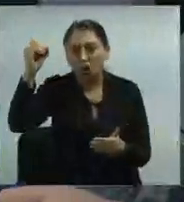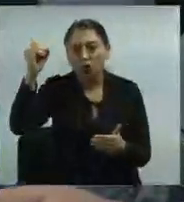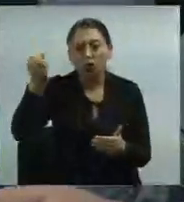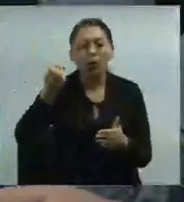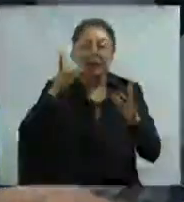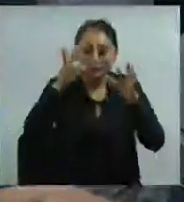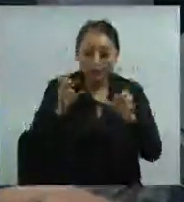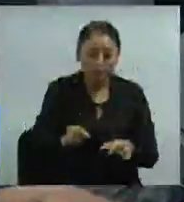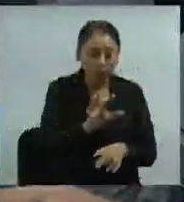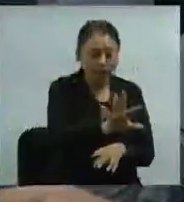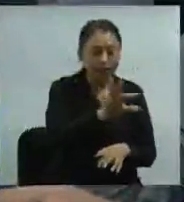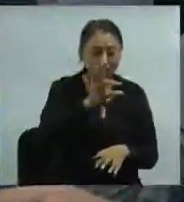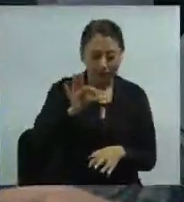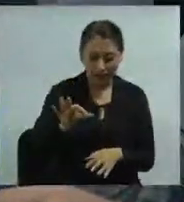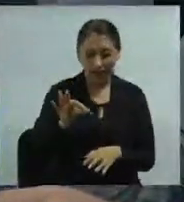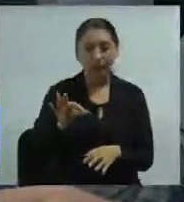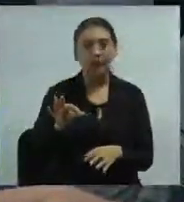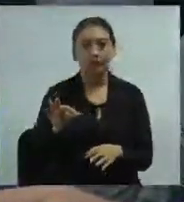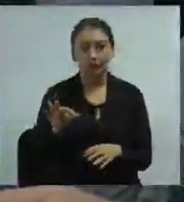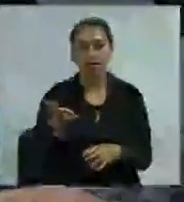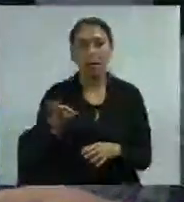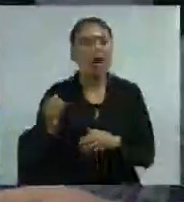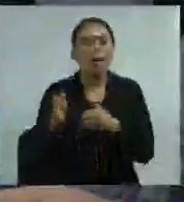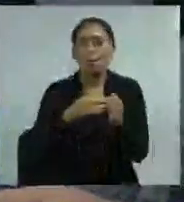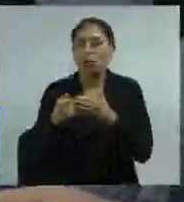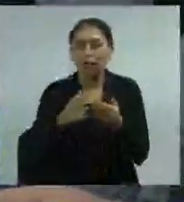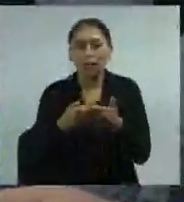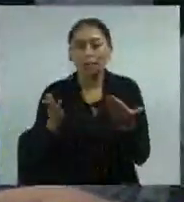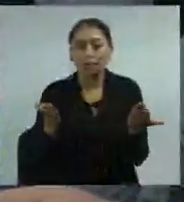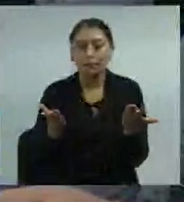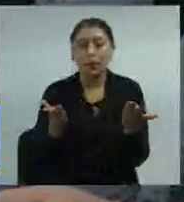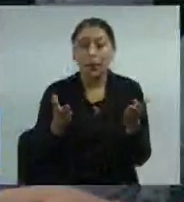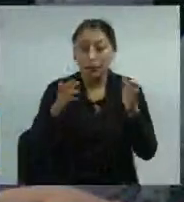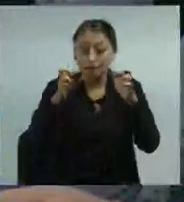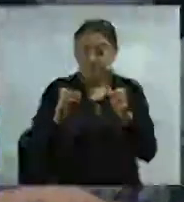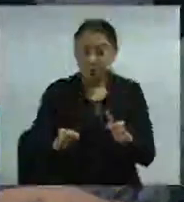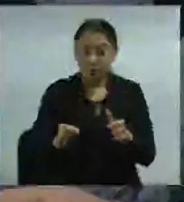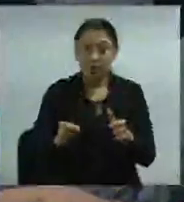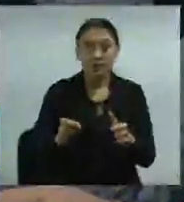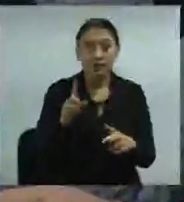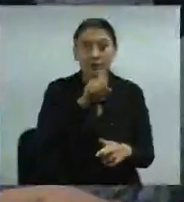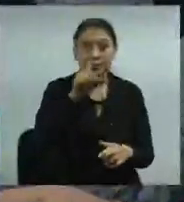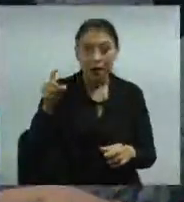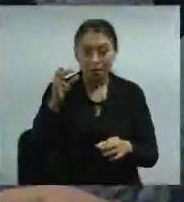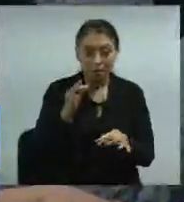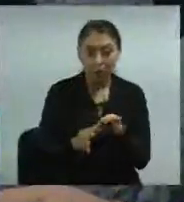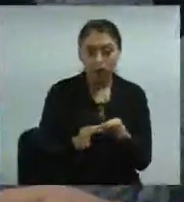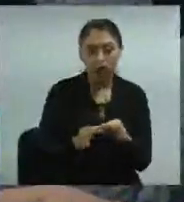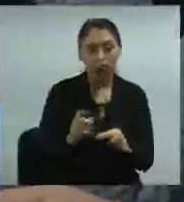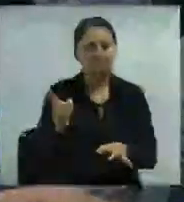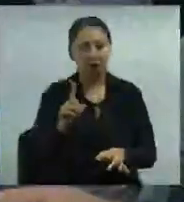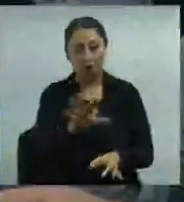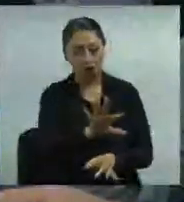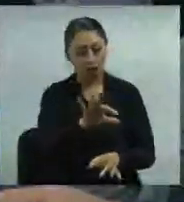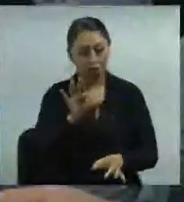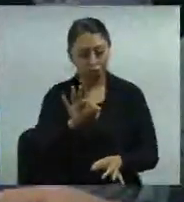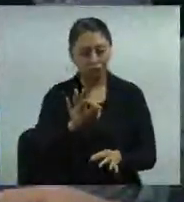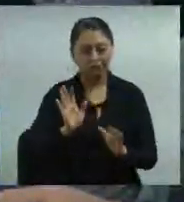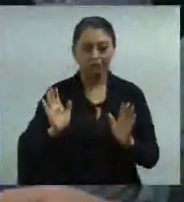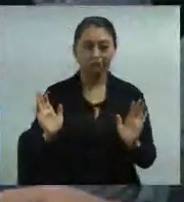elegir. Han habido postulantes que tienen 100 puntos y no pasan. ¿Ya? Entonces,